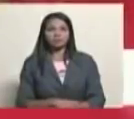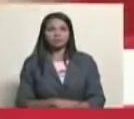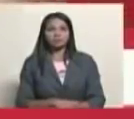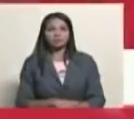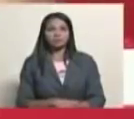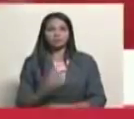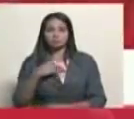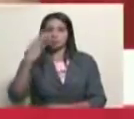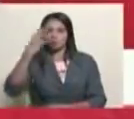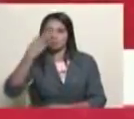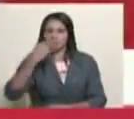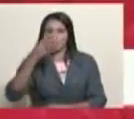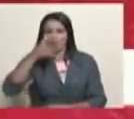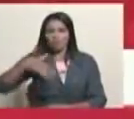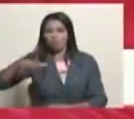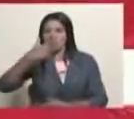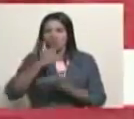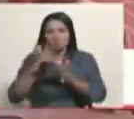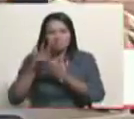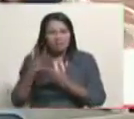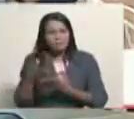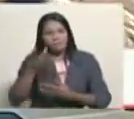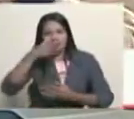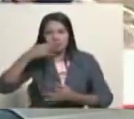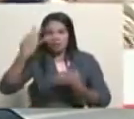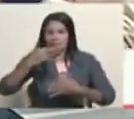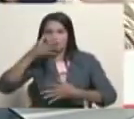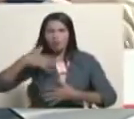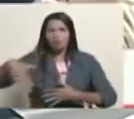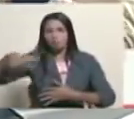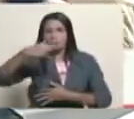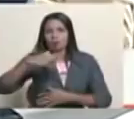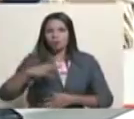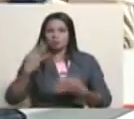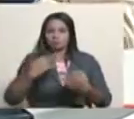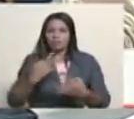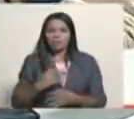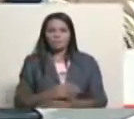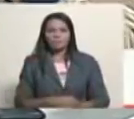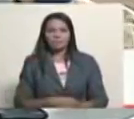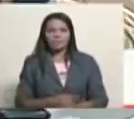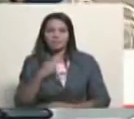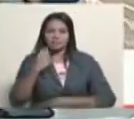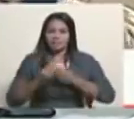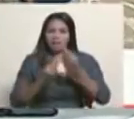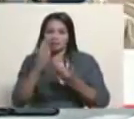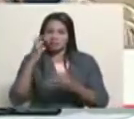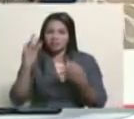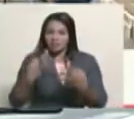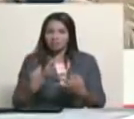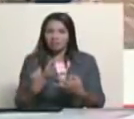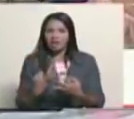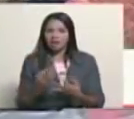Yo creo en el pueblo, siempre he creído en el pueblo. Y si se hace lo correcto,